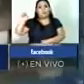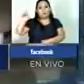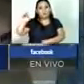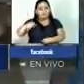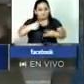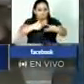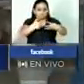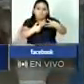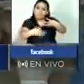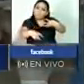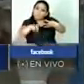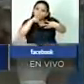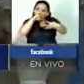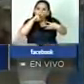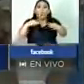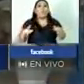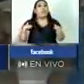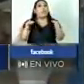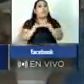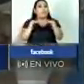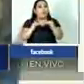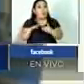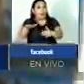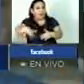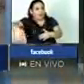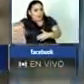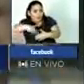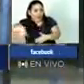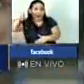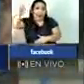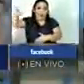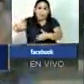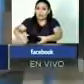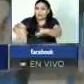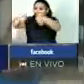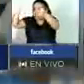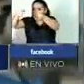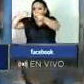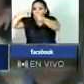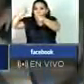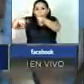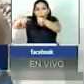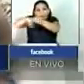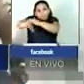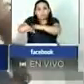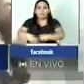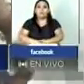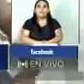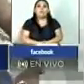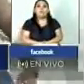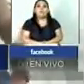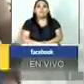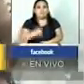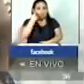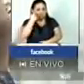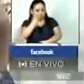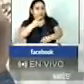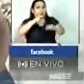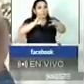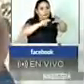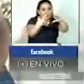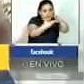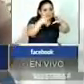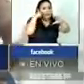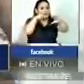medidas extremas como las utilizadas en el sector 6 del penal de máxima seguridad de Zacatecoluca. Vídeos incluso en redes sociales,